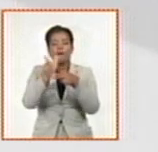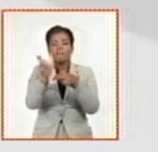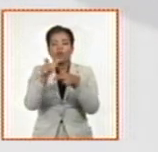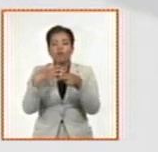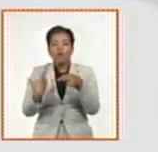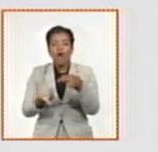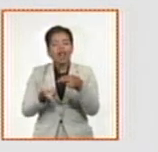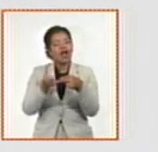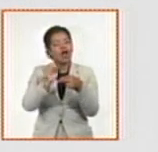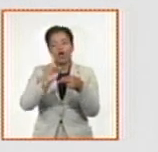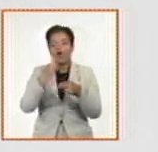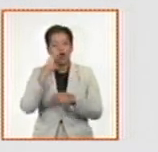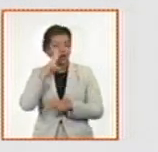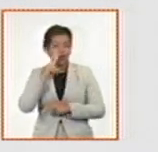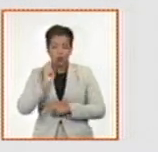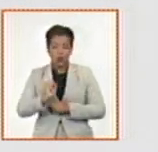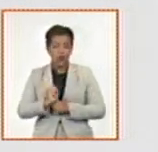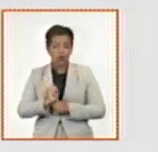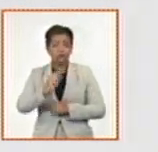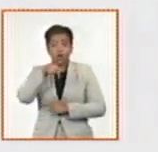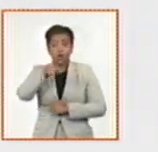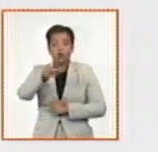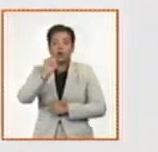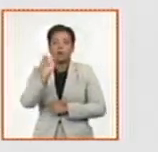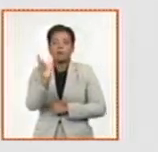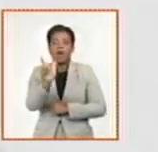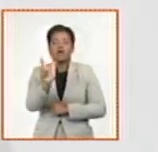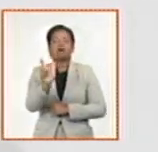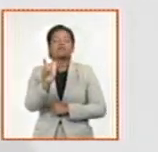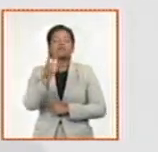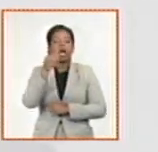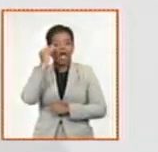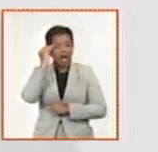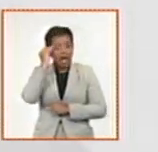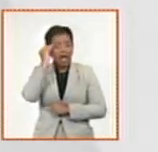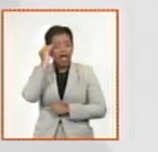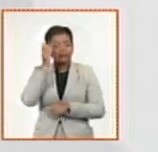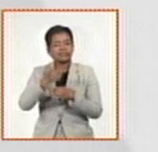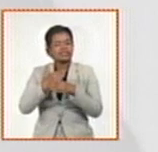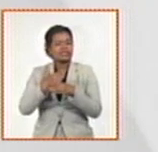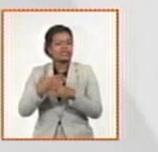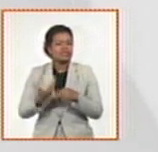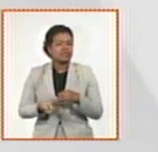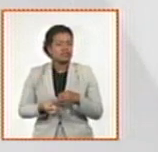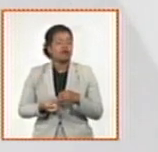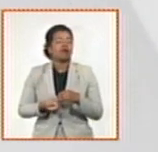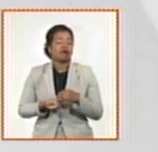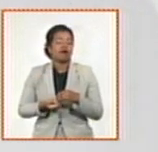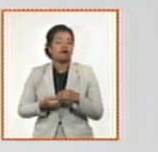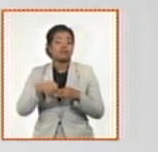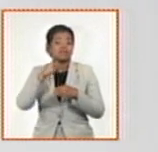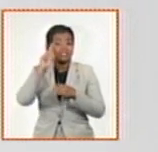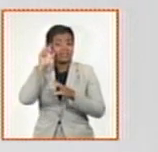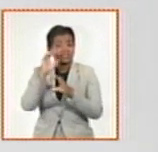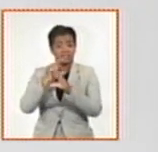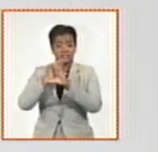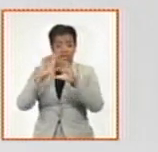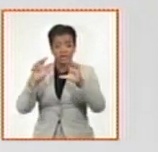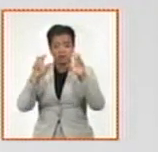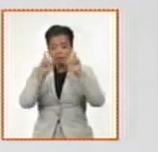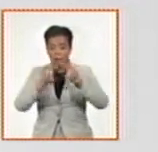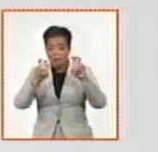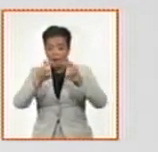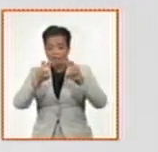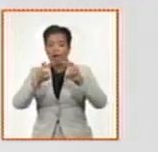metodología contribuyó a generalizar muchas de estas prácticas, vinculamos la ciencia, porque